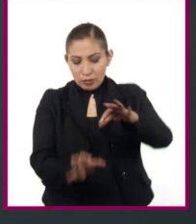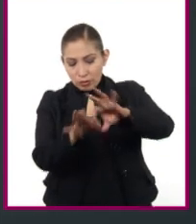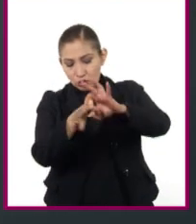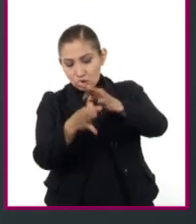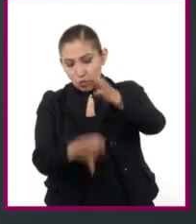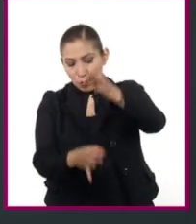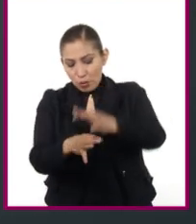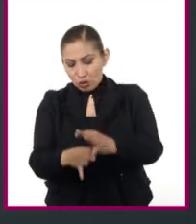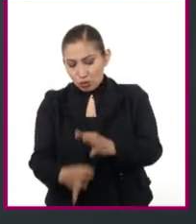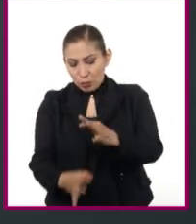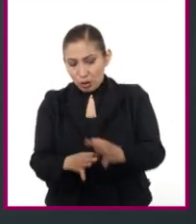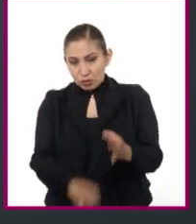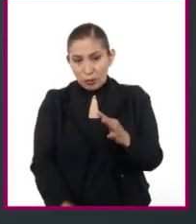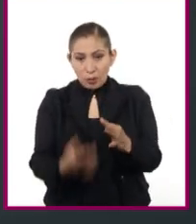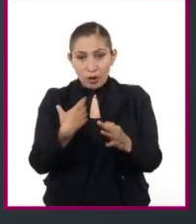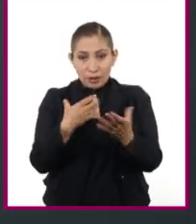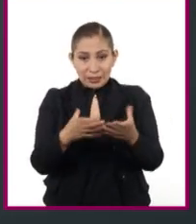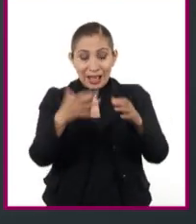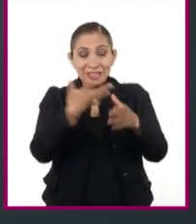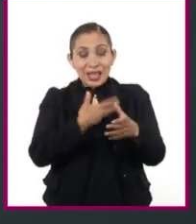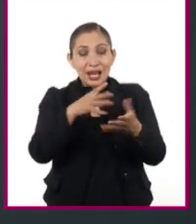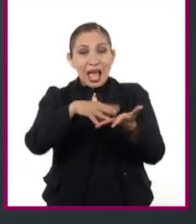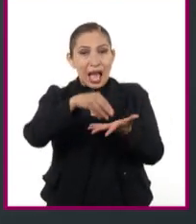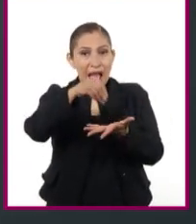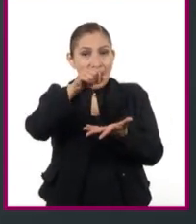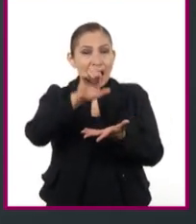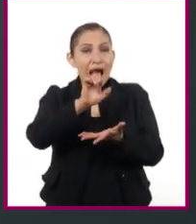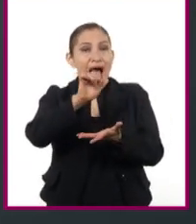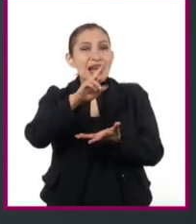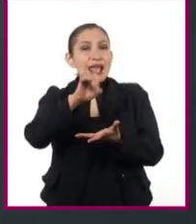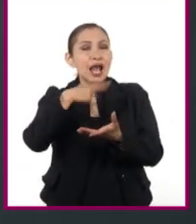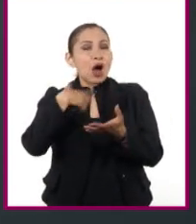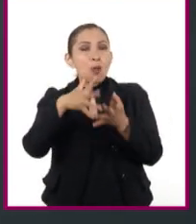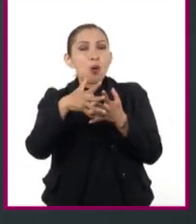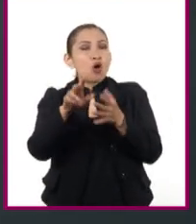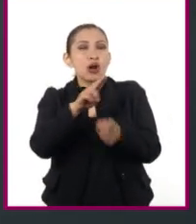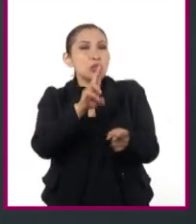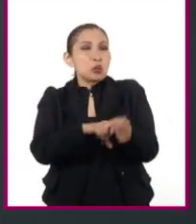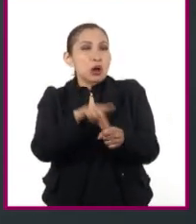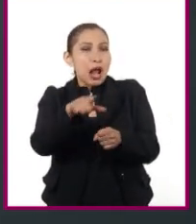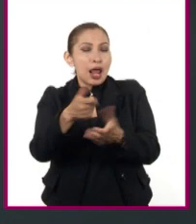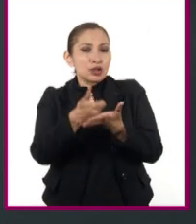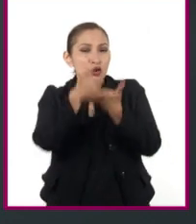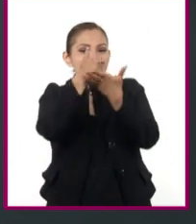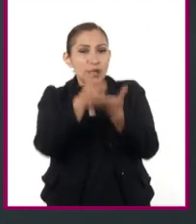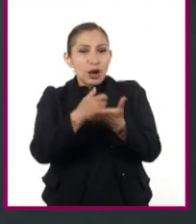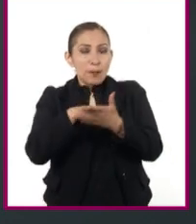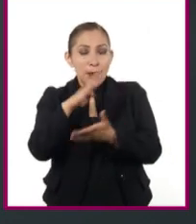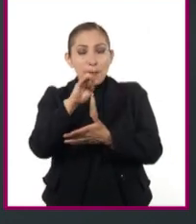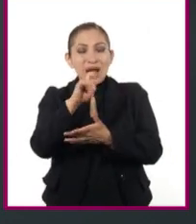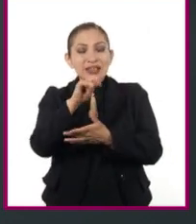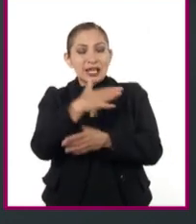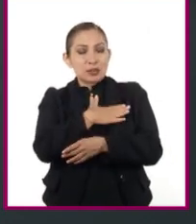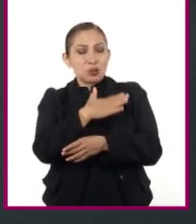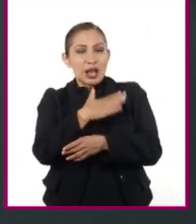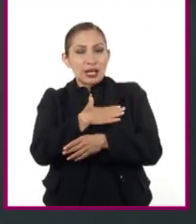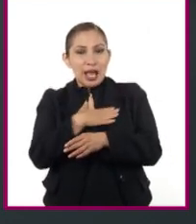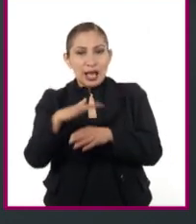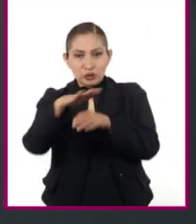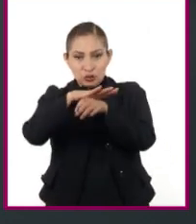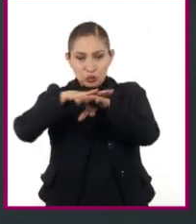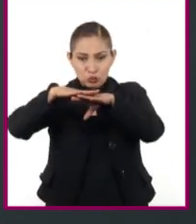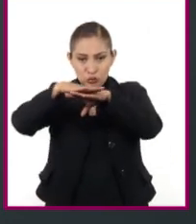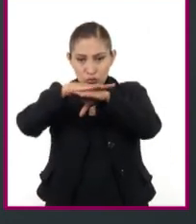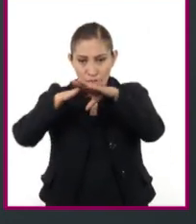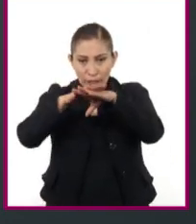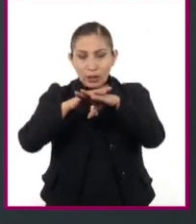por tubos. Los recipientes contienen arena que actúa como un tamiz natural, con una capa de bacterias buenas en la parte